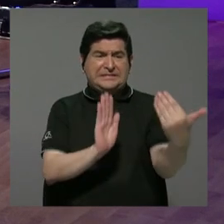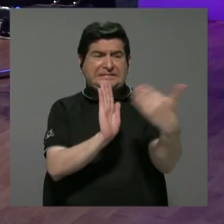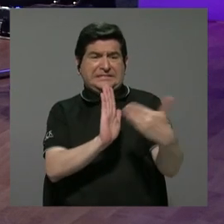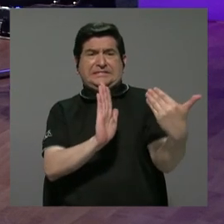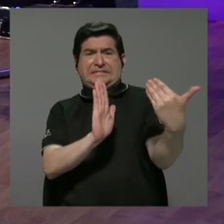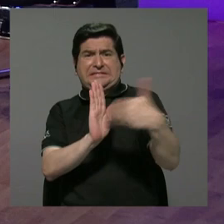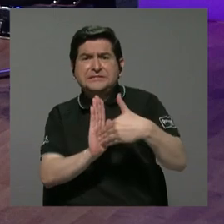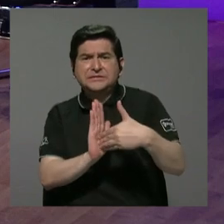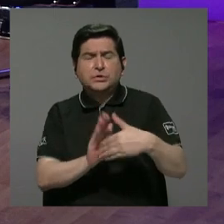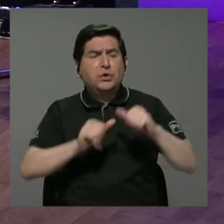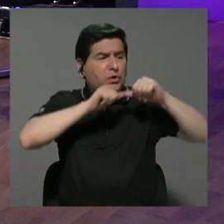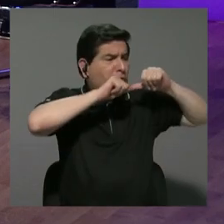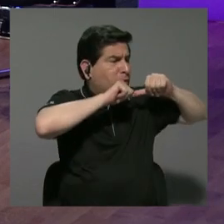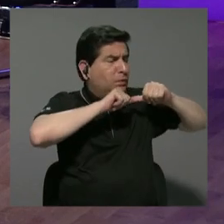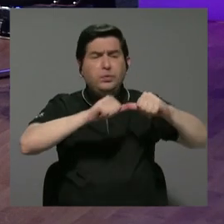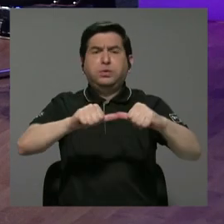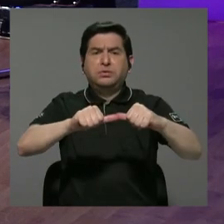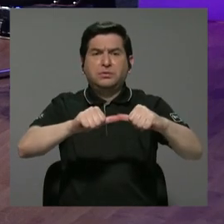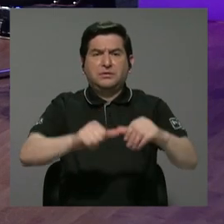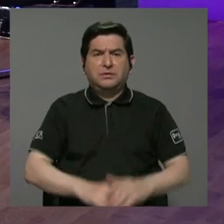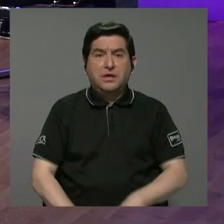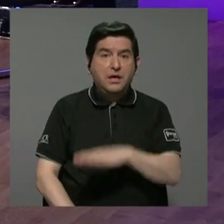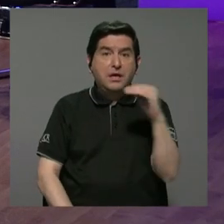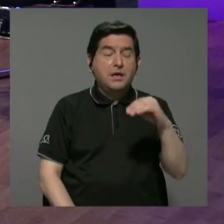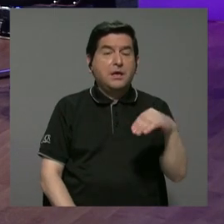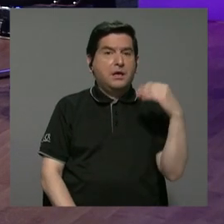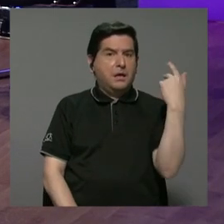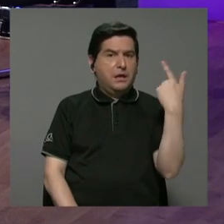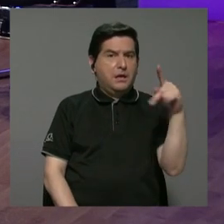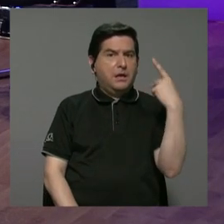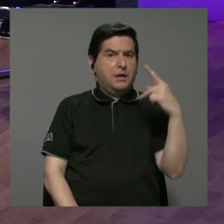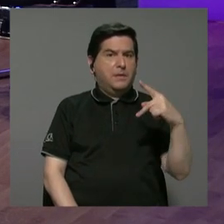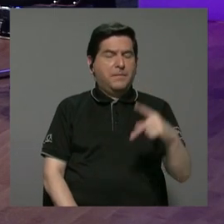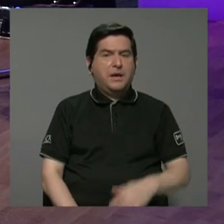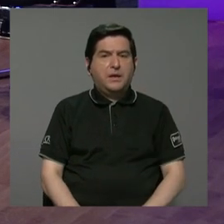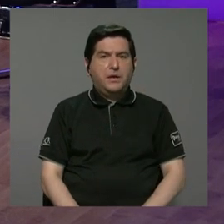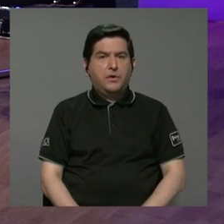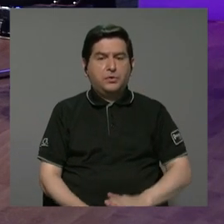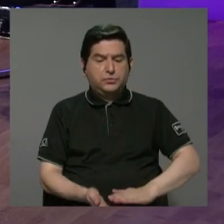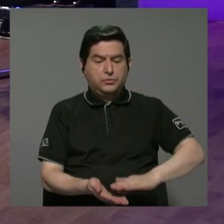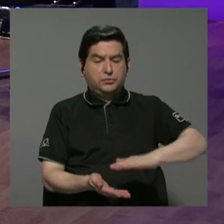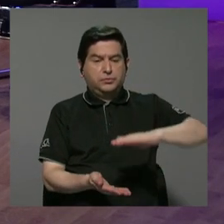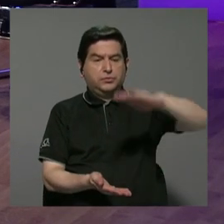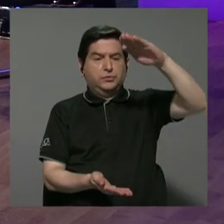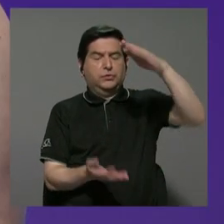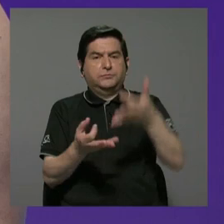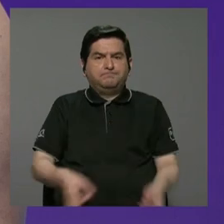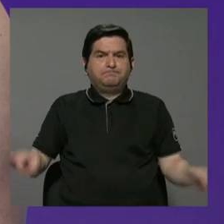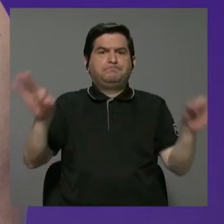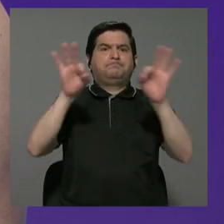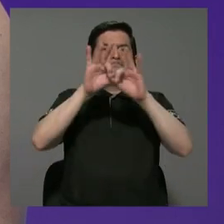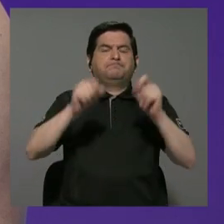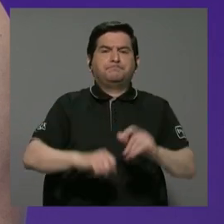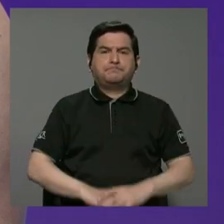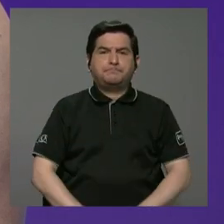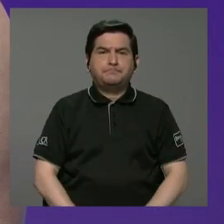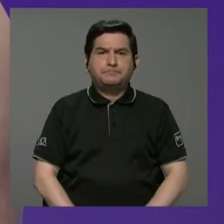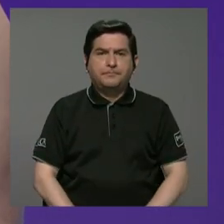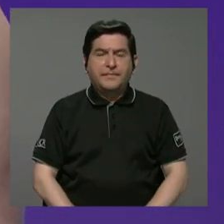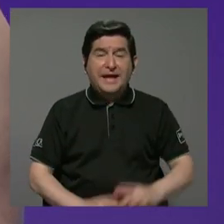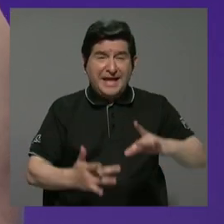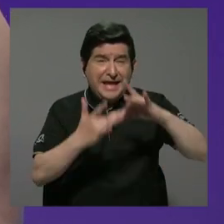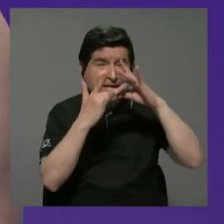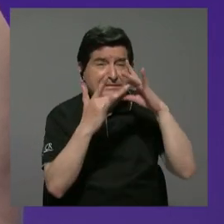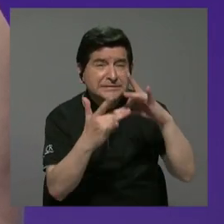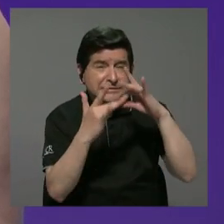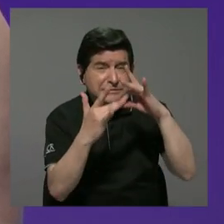afectaciones han sido constantes y cada vez son amenazas pues muchísimo más significativas. Quiero en especial,